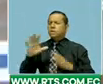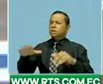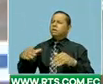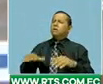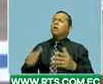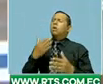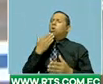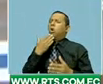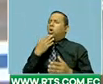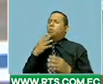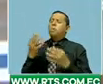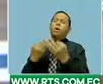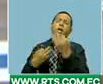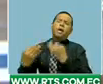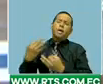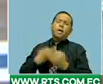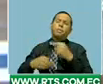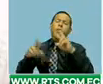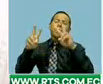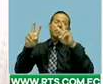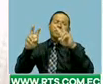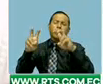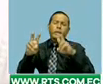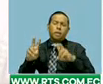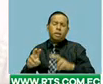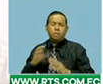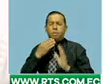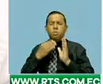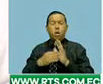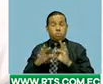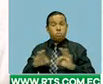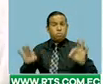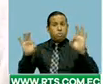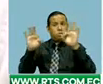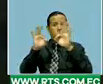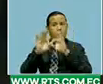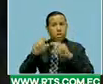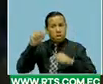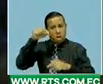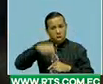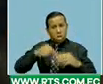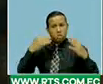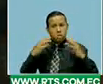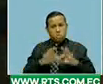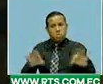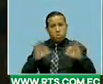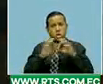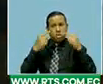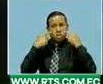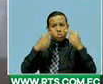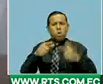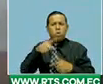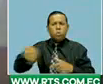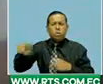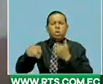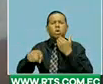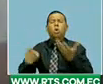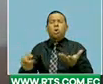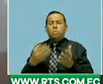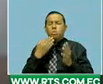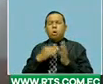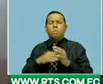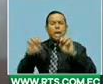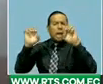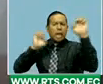proporcionar detalles sobre algunos asuntos que considera importantes para mantener la seguridad en Guayaquil. ¿Cuál es la estrategia que